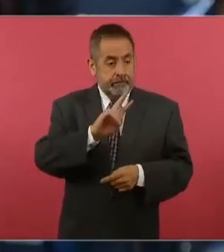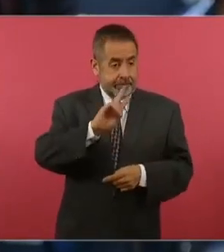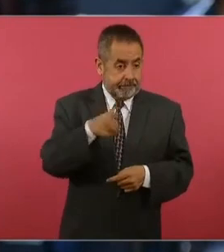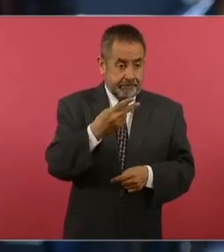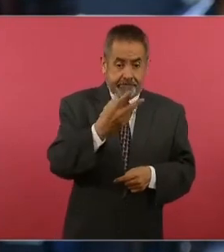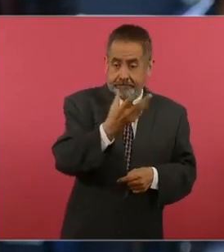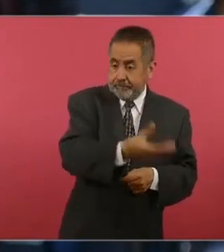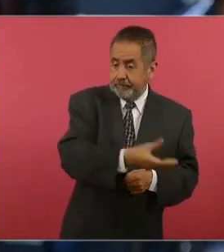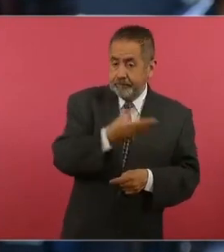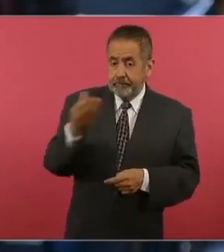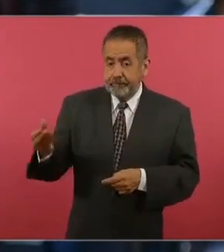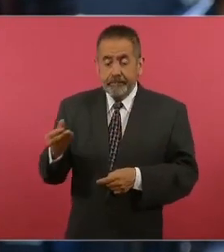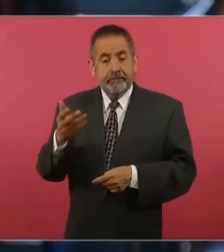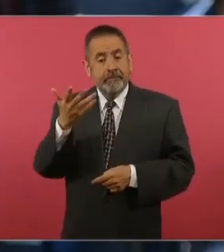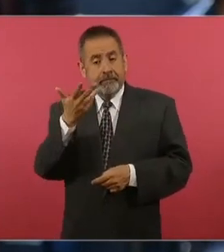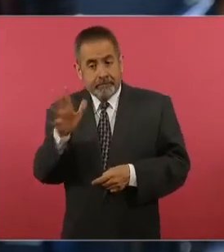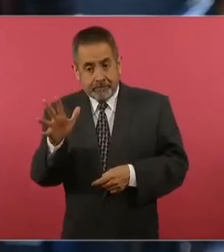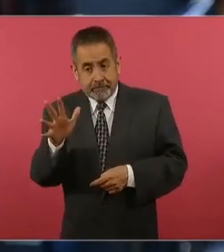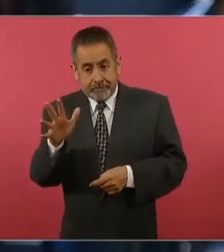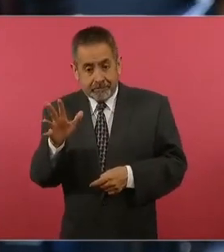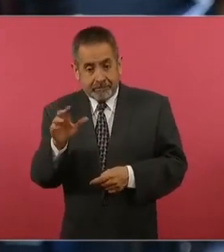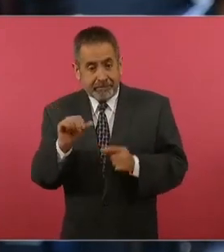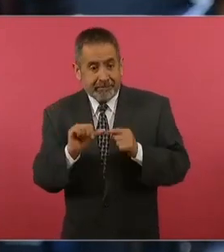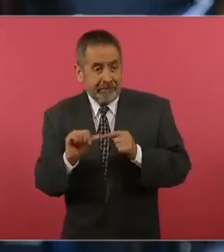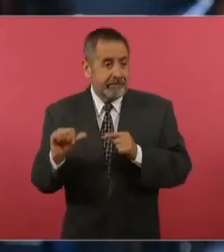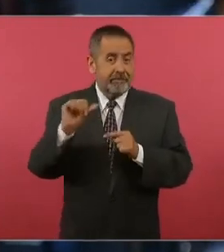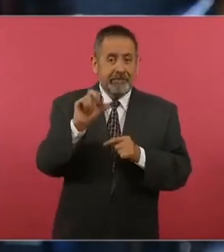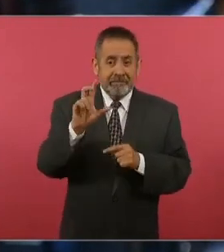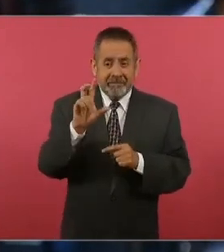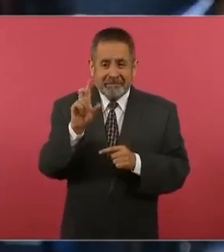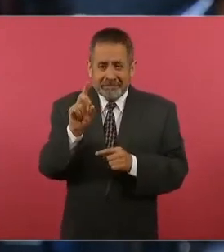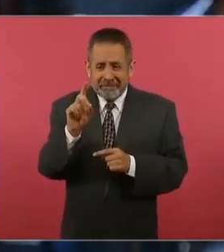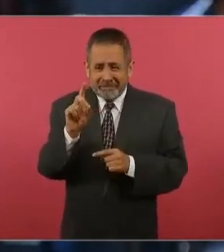daño pasó de 10 a 30 millones de dólares.